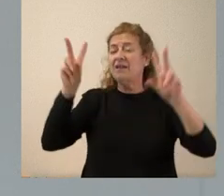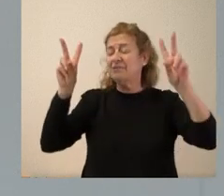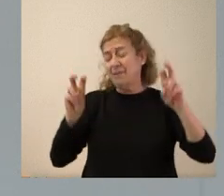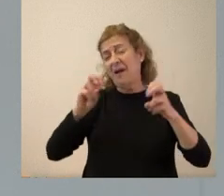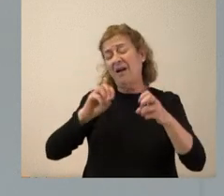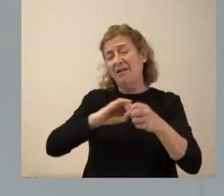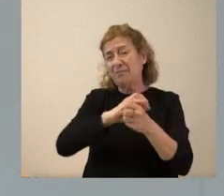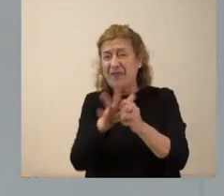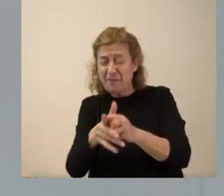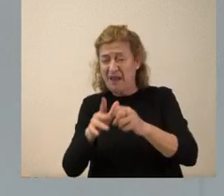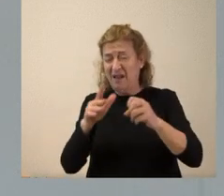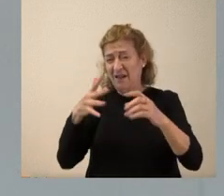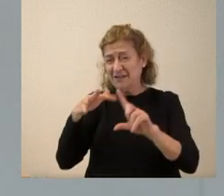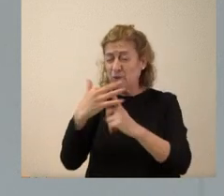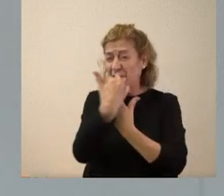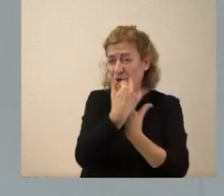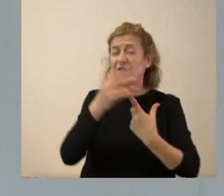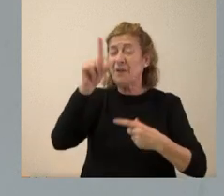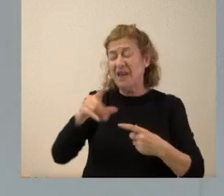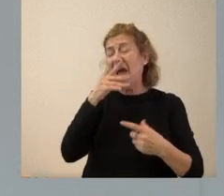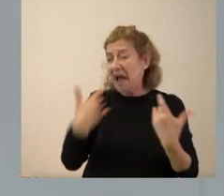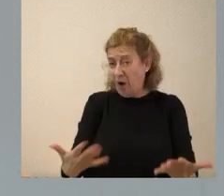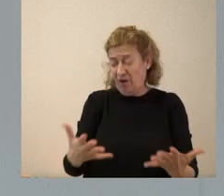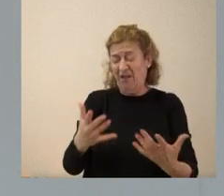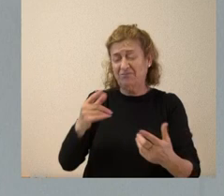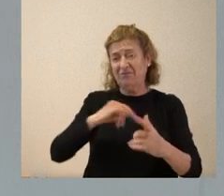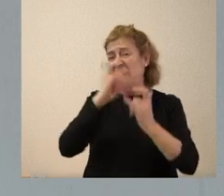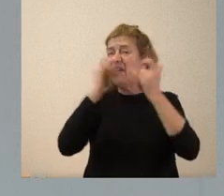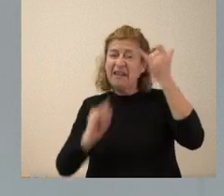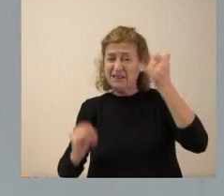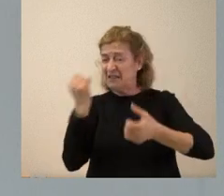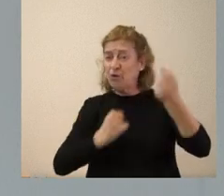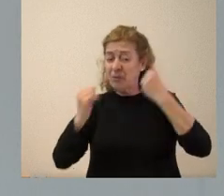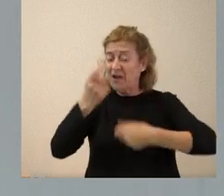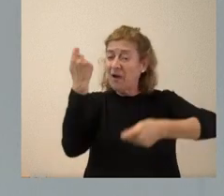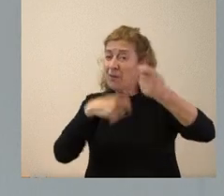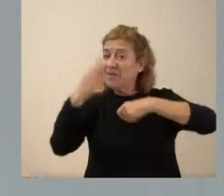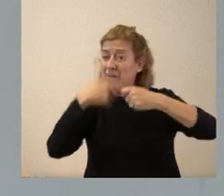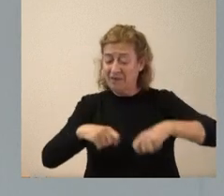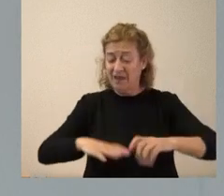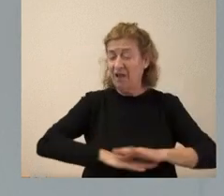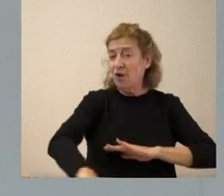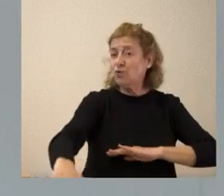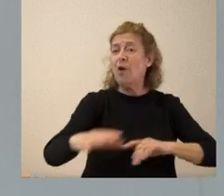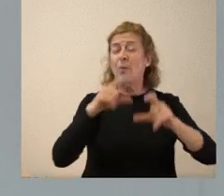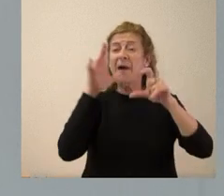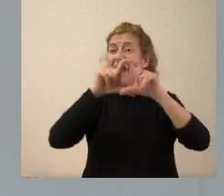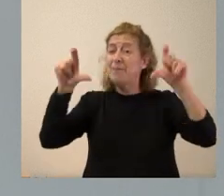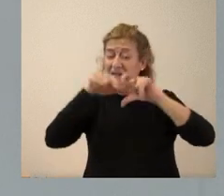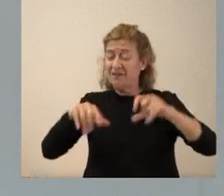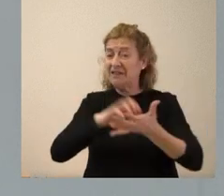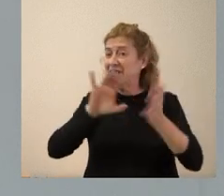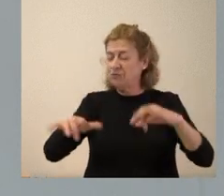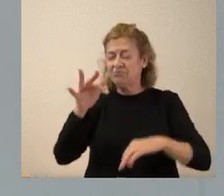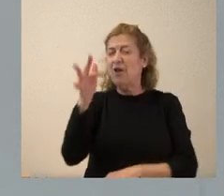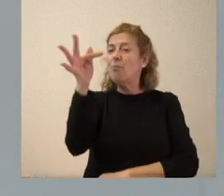de la situación de crisis económica que estamos atravesando la venta de suelo empresarial en Castilla y león es uno de los datos positivos que podemos